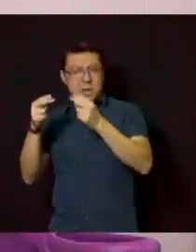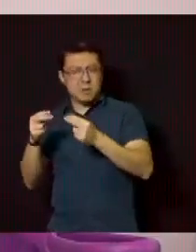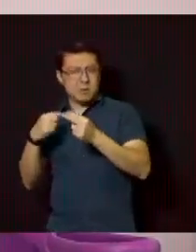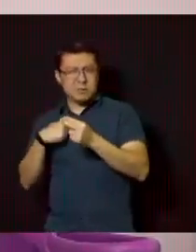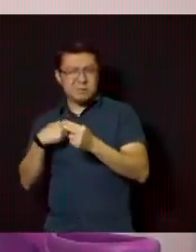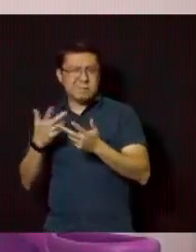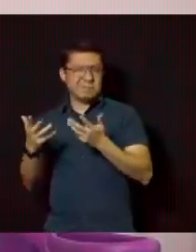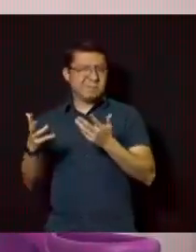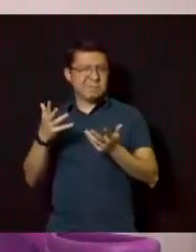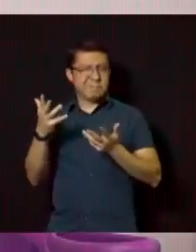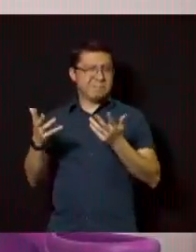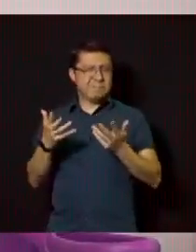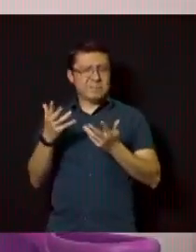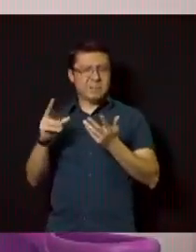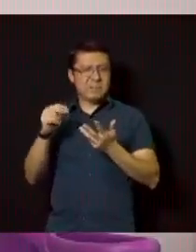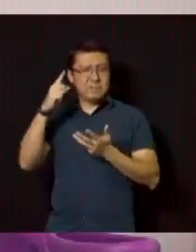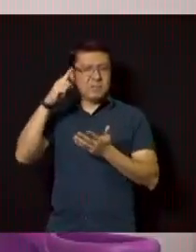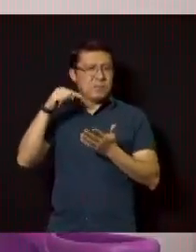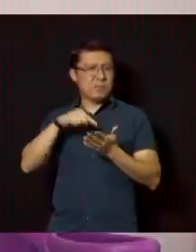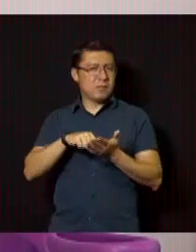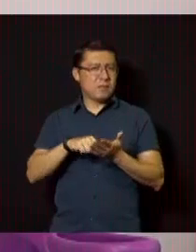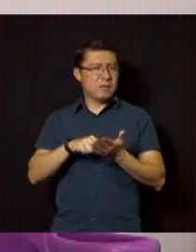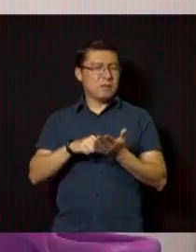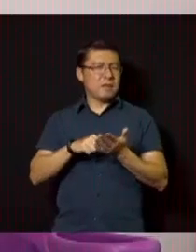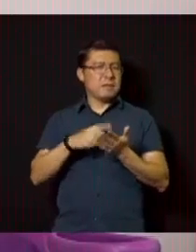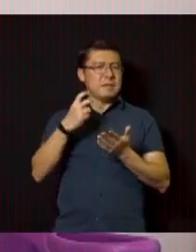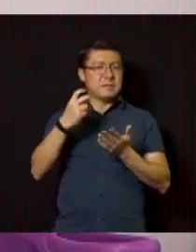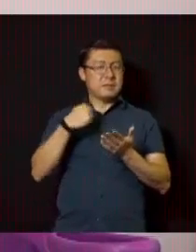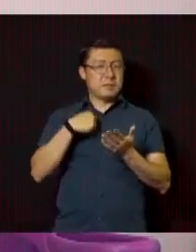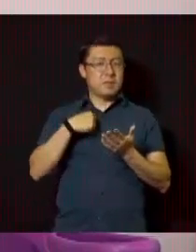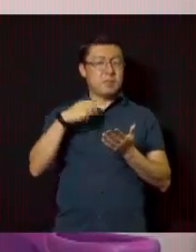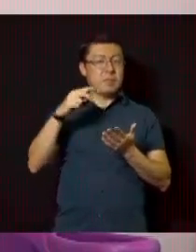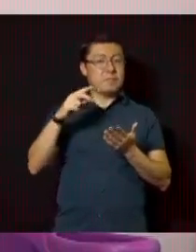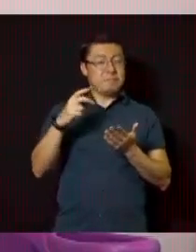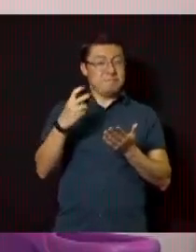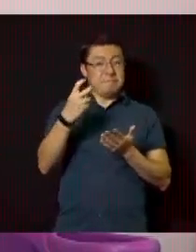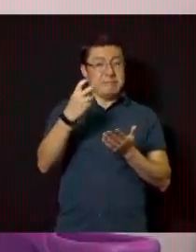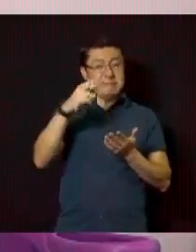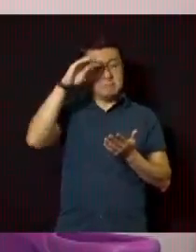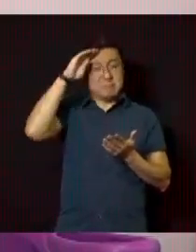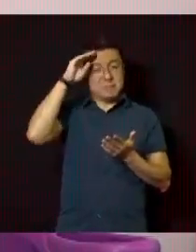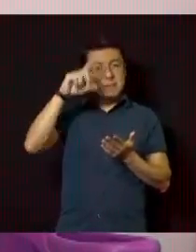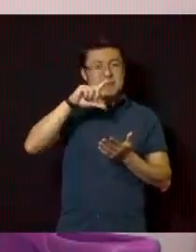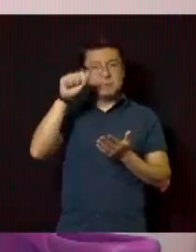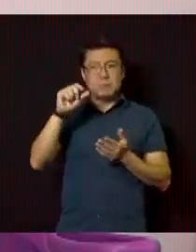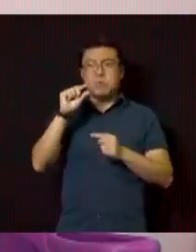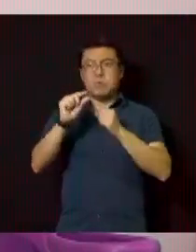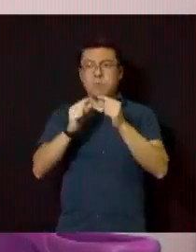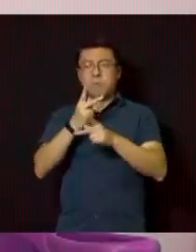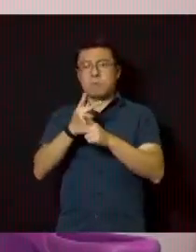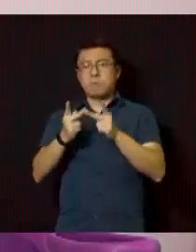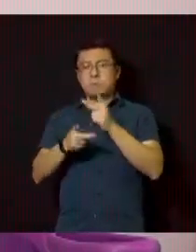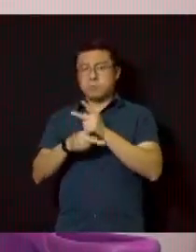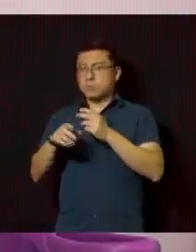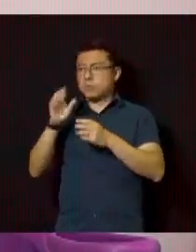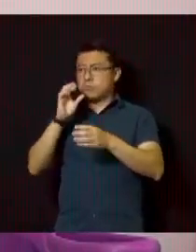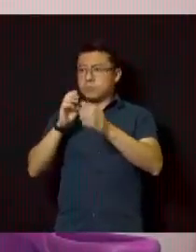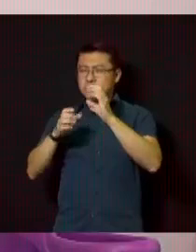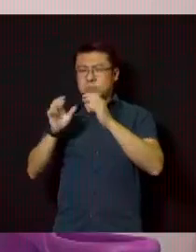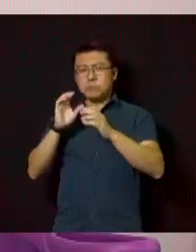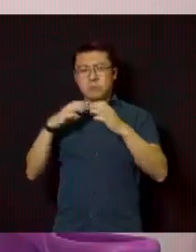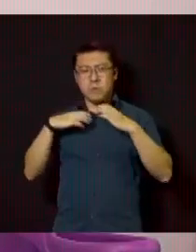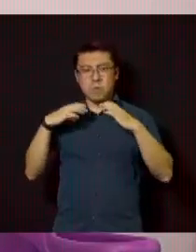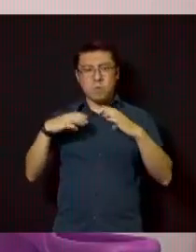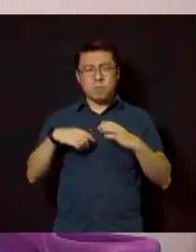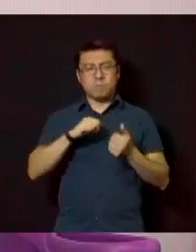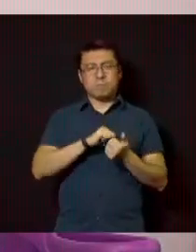animó muchísimo, no pensé que fuera a ser buena para esta dedicarme a eso. Sin embargo, empiezo a tomarme los nutrientes y empiezo a mejorar el cansancio físico y a través de eso